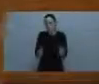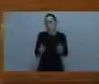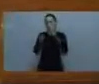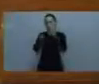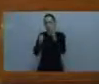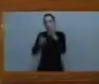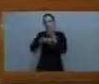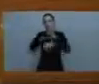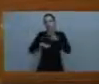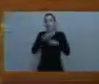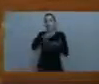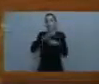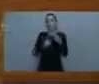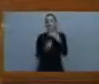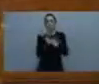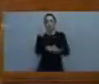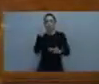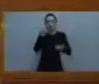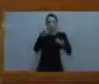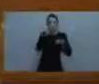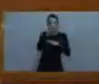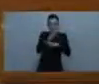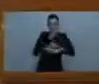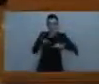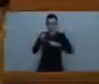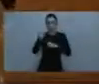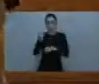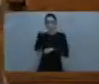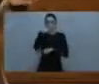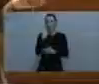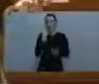control parlamentario. No me mire con esa cara de asombro, porque, en